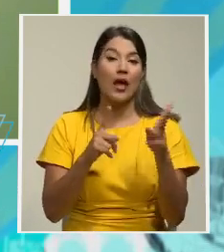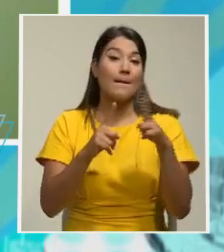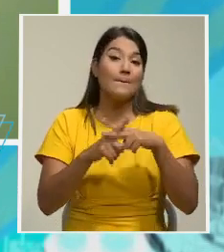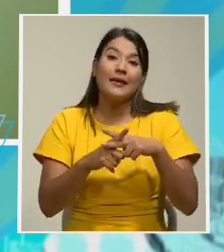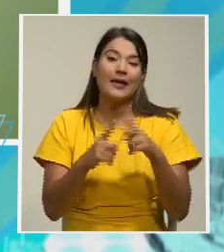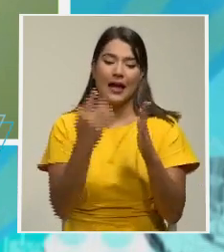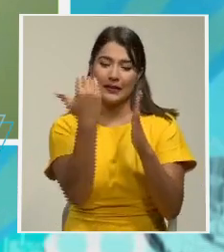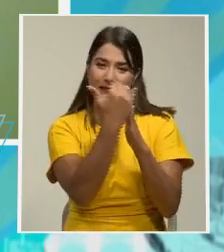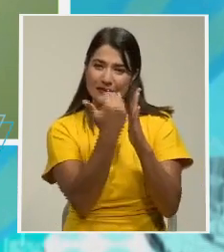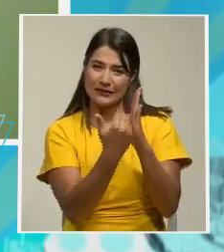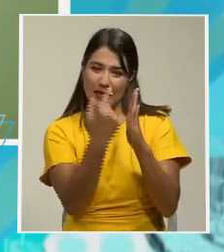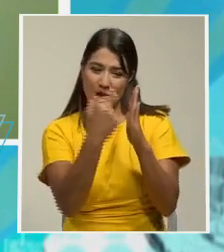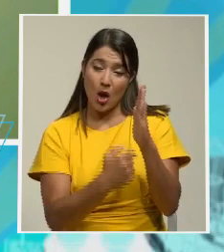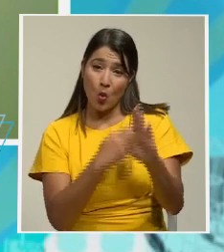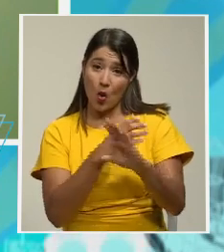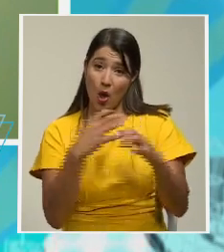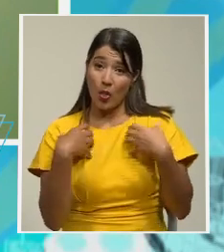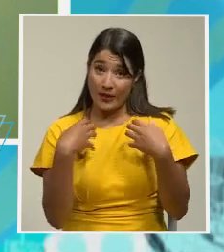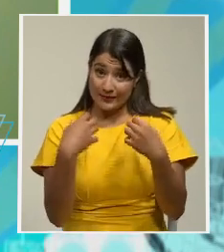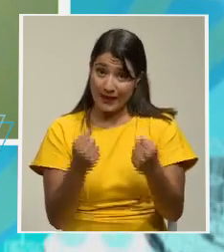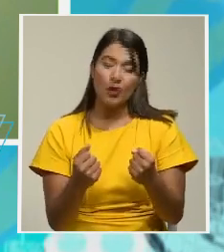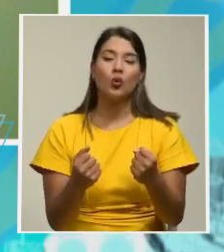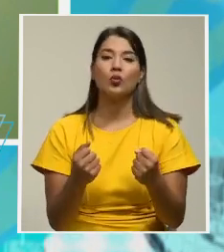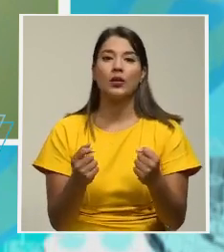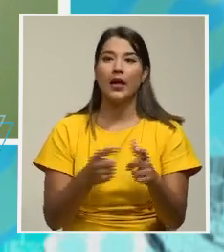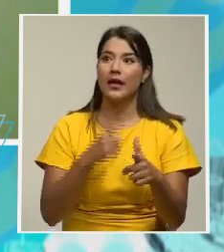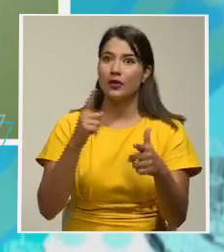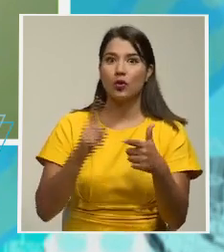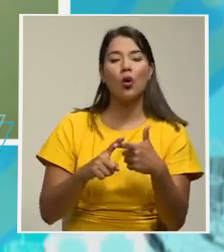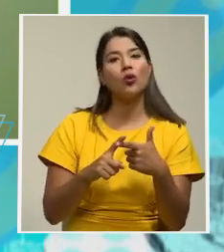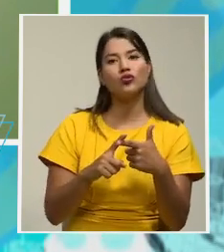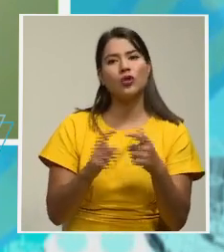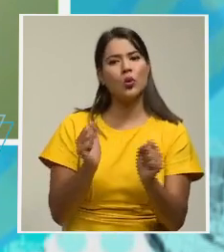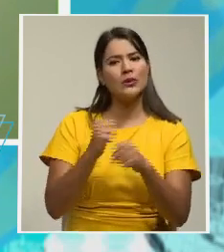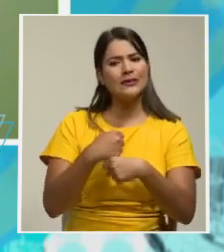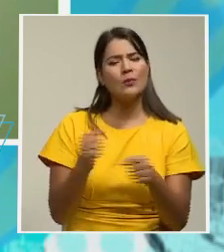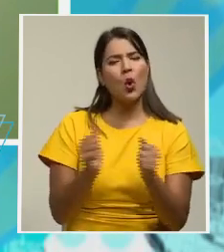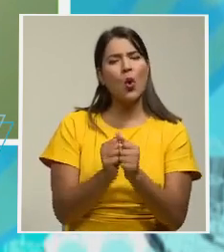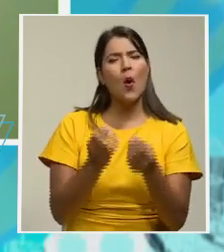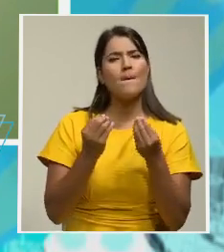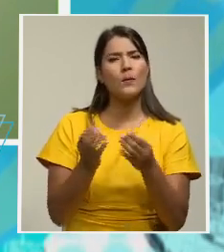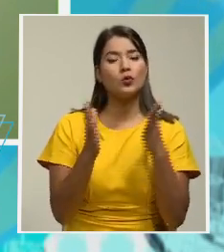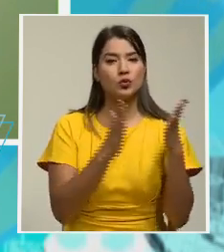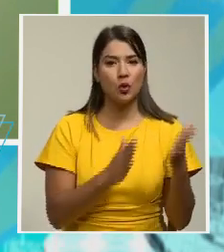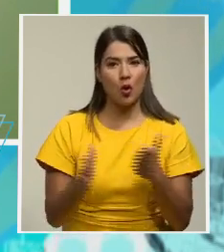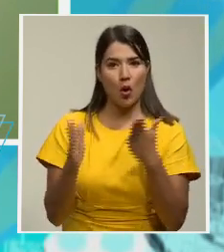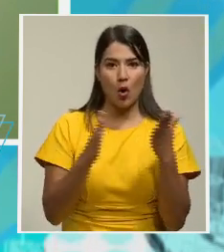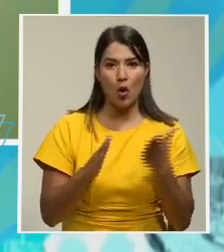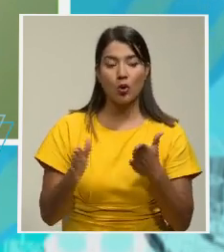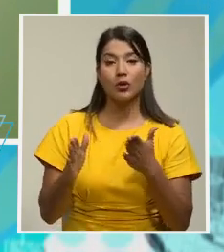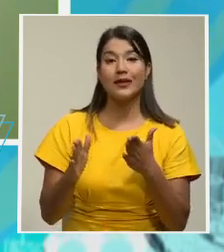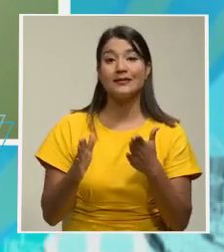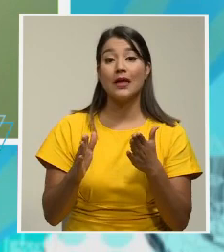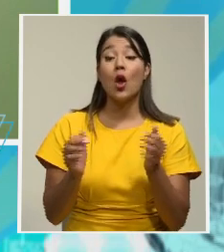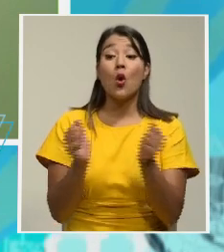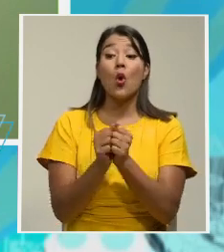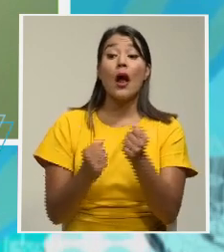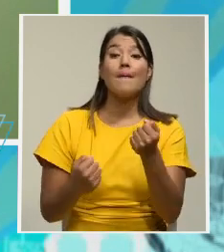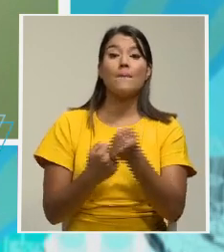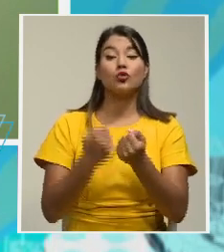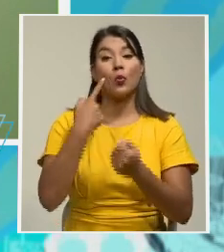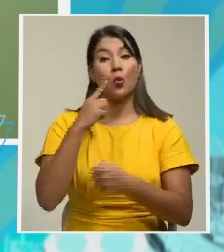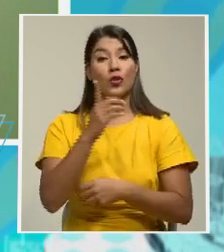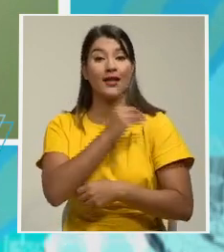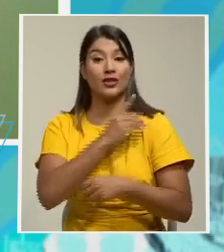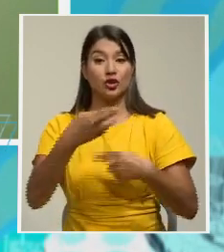los protocolos, lo cual ha sido de una manera muy organizada por medio de las direcciones regionales, las